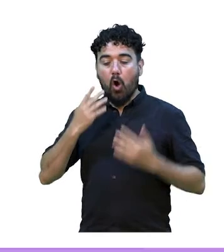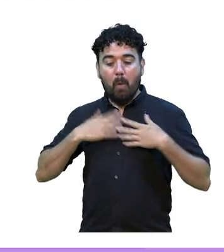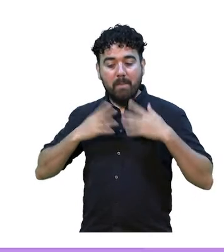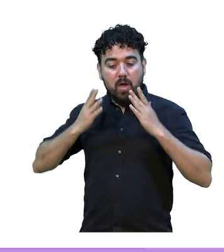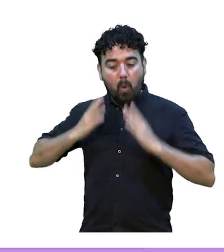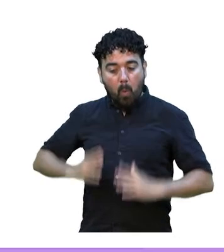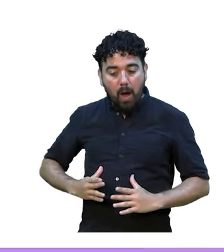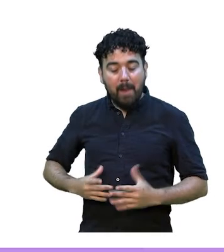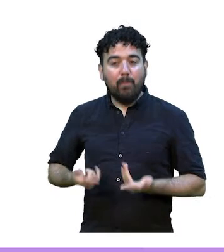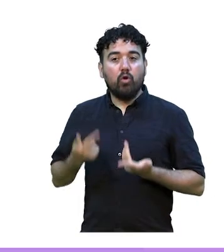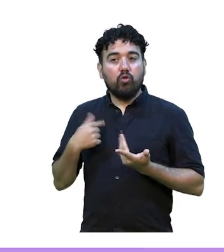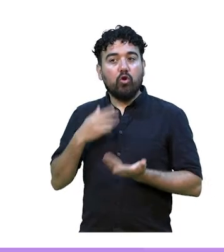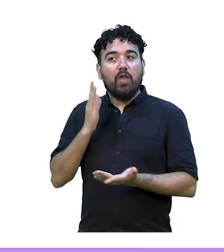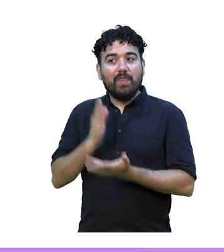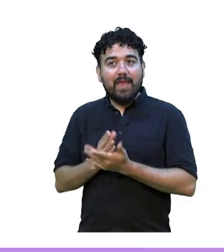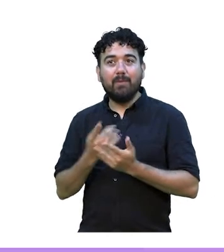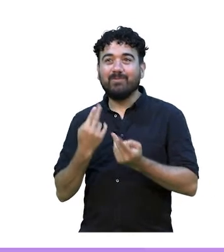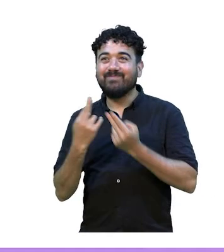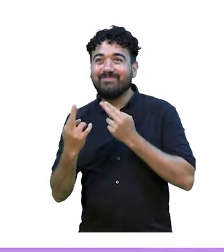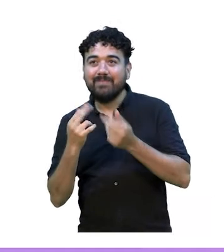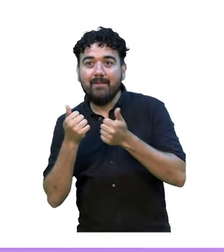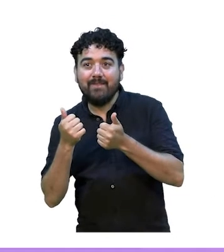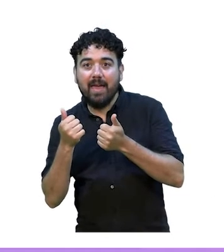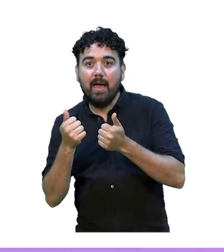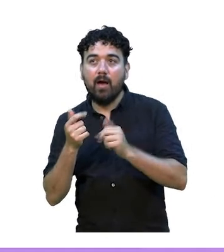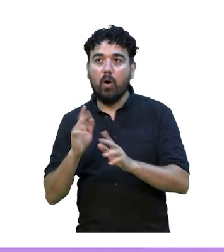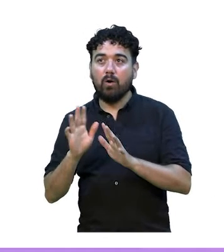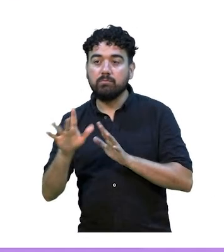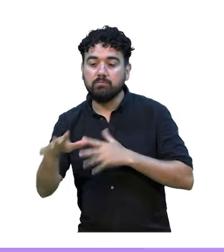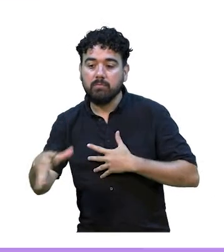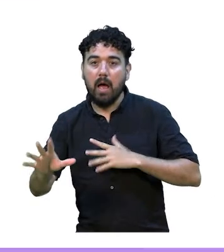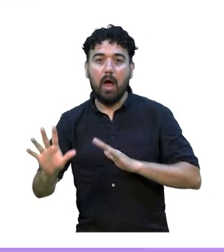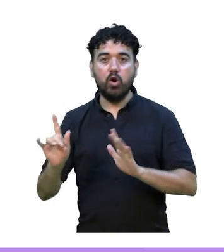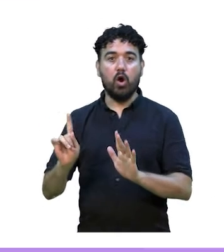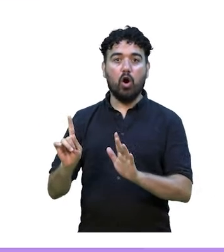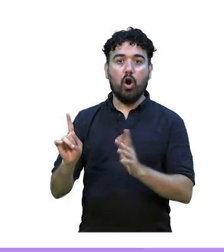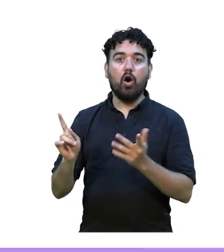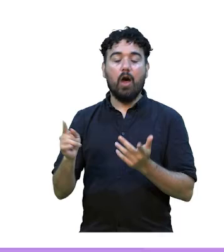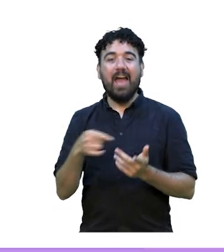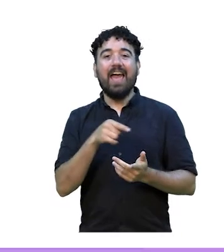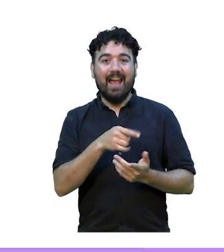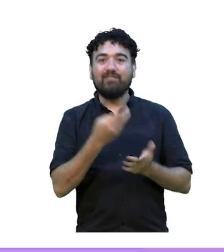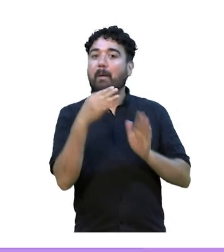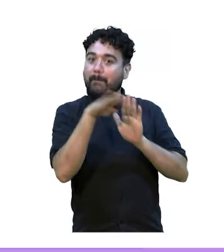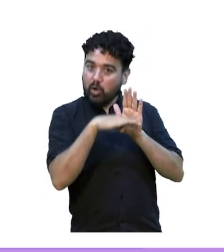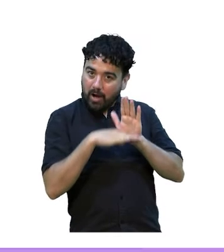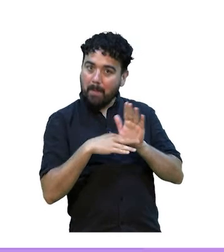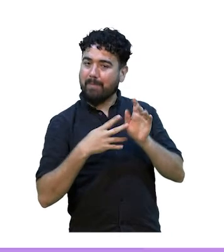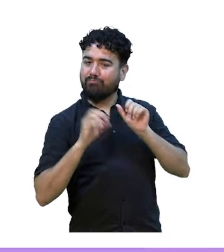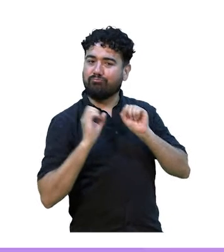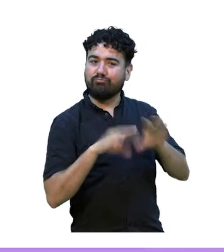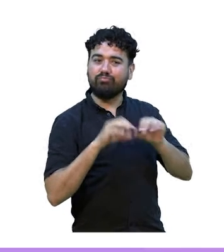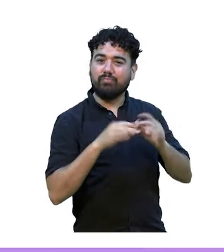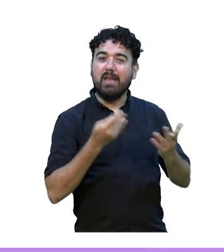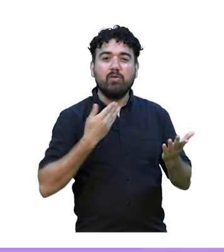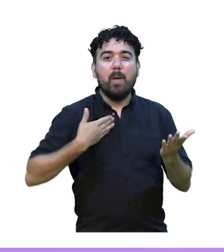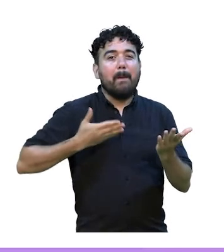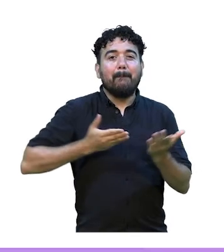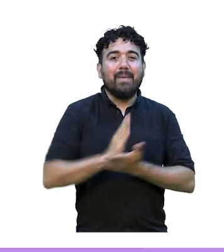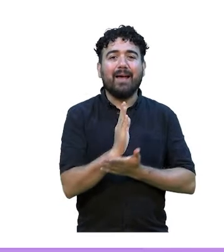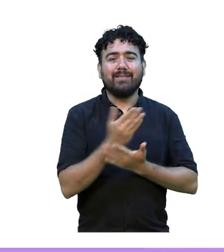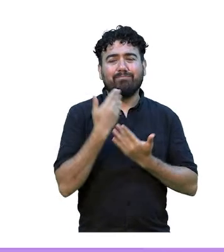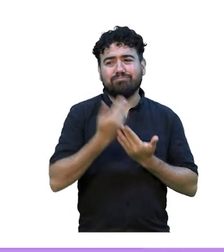del propio cuerpo y cómo debo o no debo relacionarme con las otras personas. Es un programa